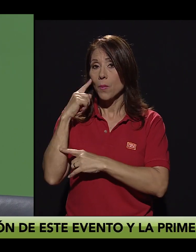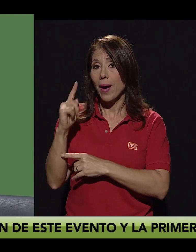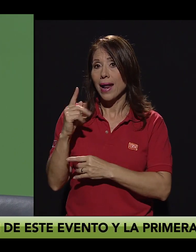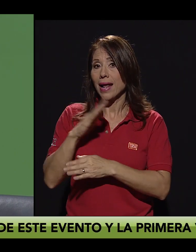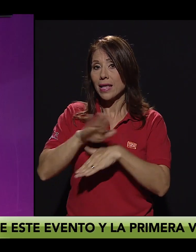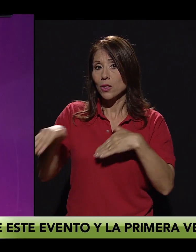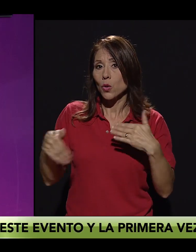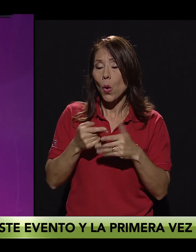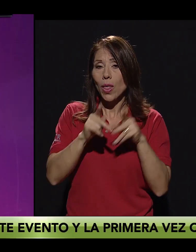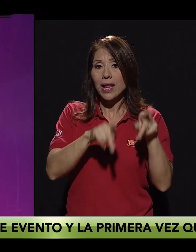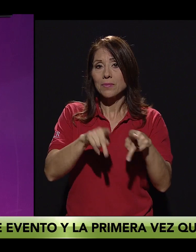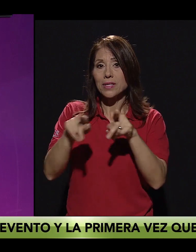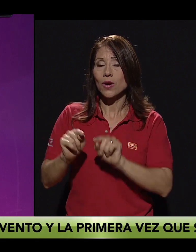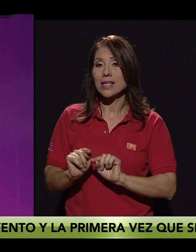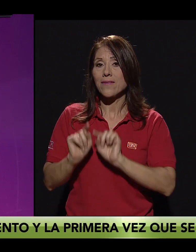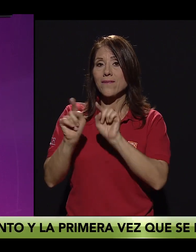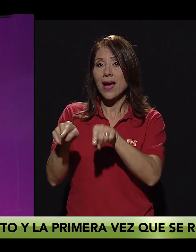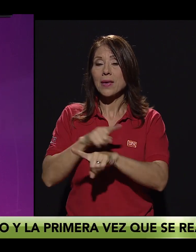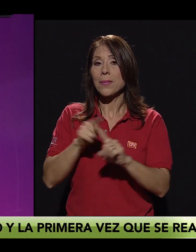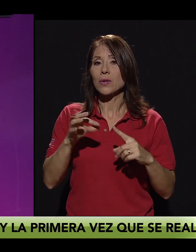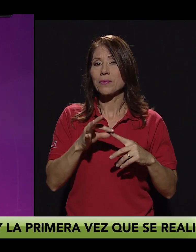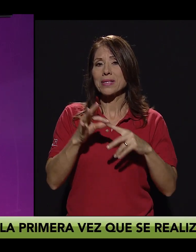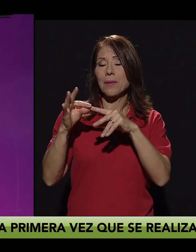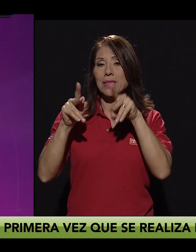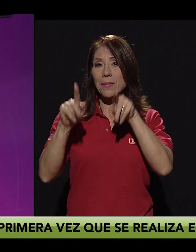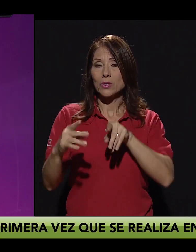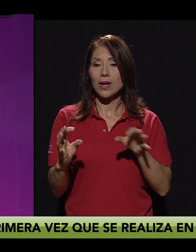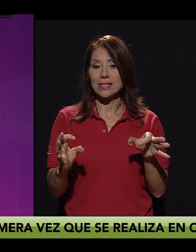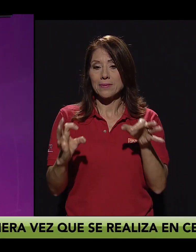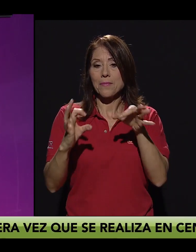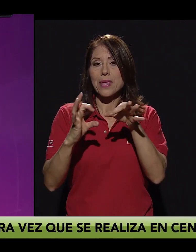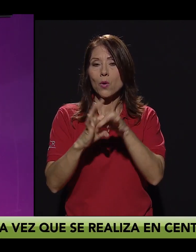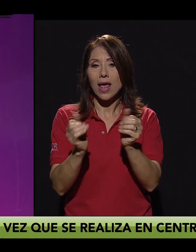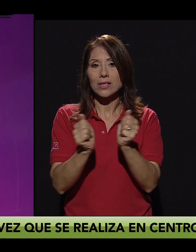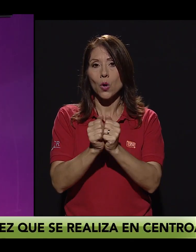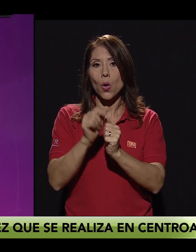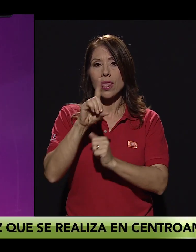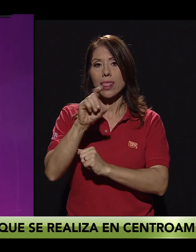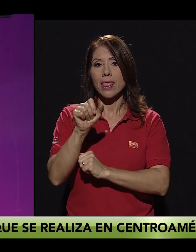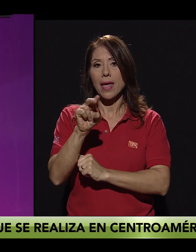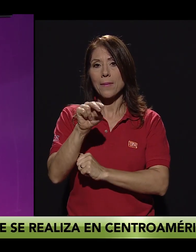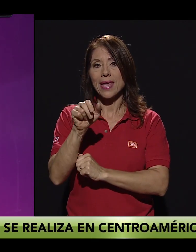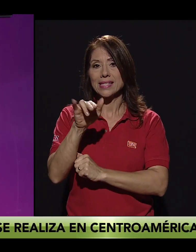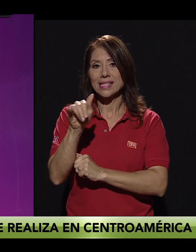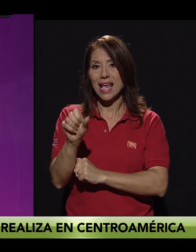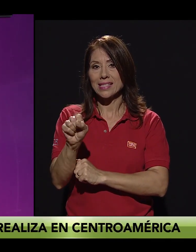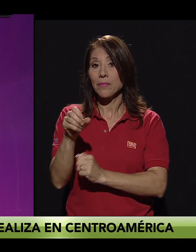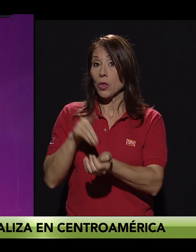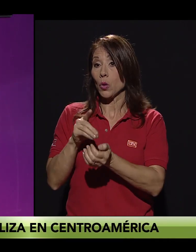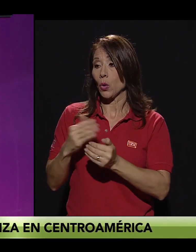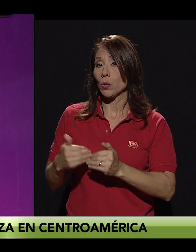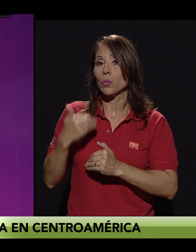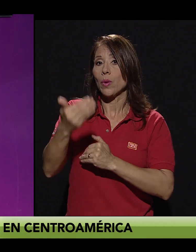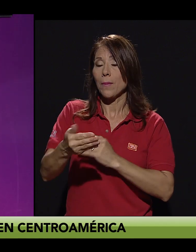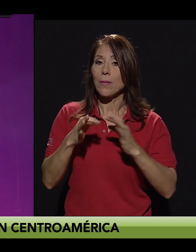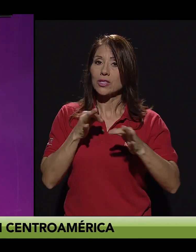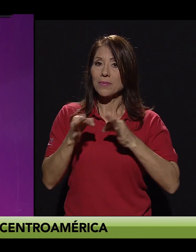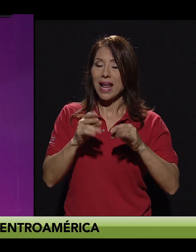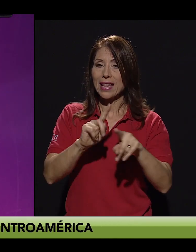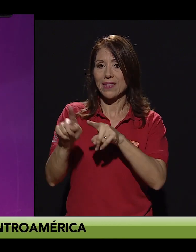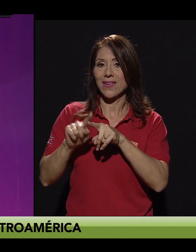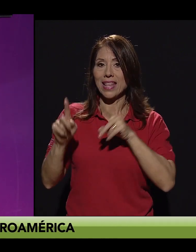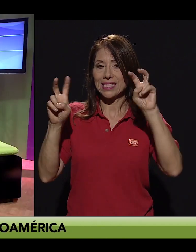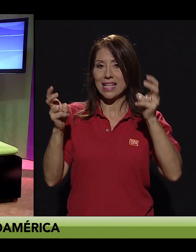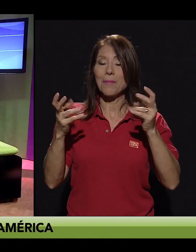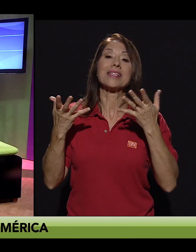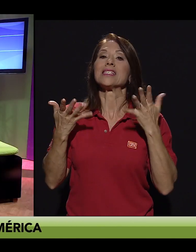planeado para que todas las personas vayan Pero especialmente quienes están vinculadas En su hogar con las demencias Doctor, en el siguiente bloque En la entrevista vamos a